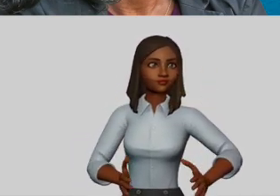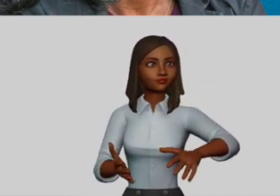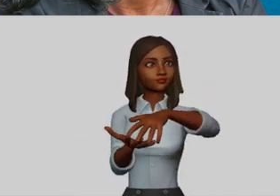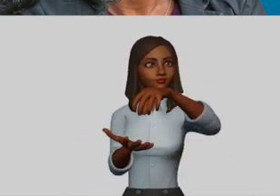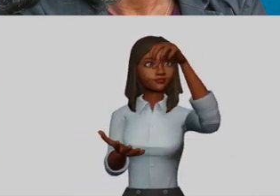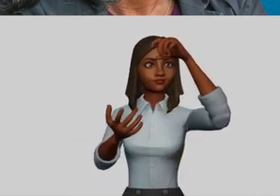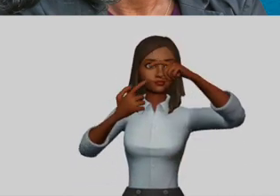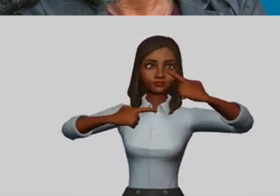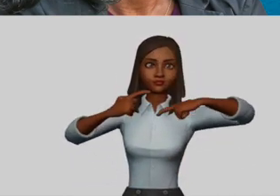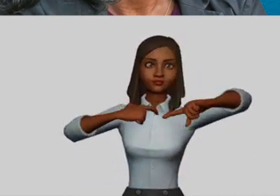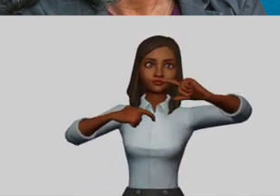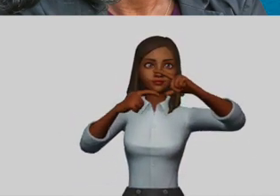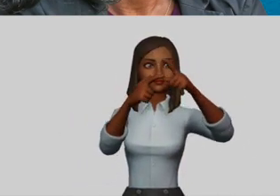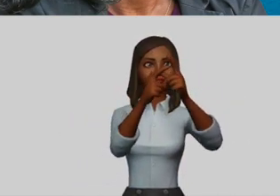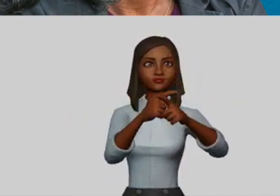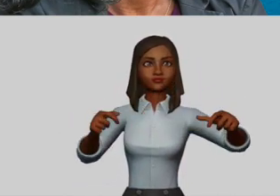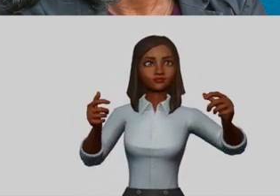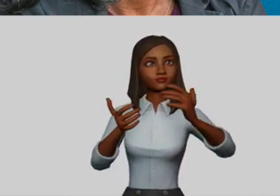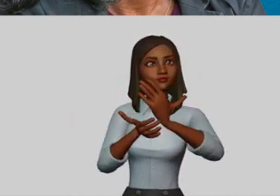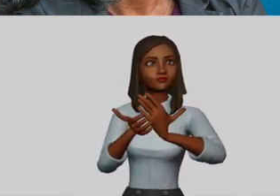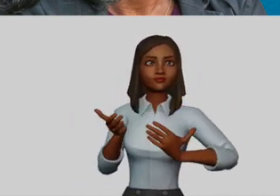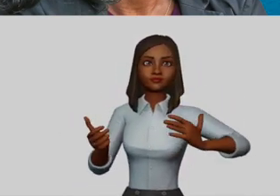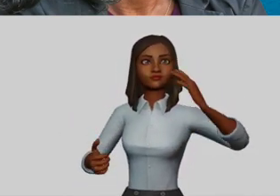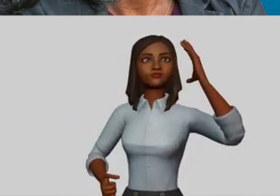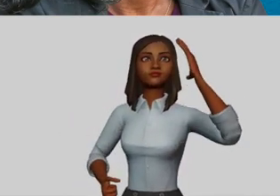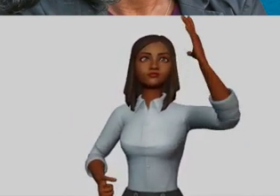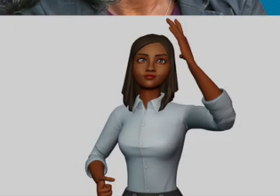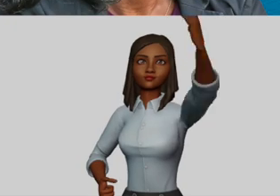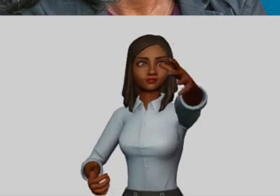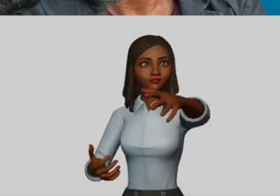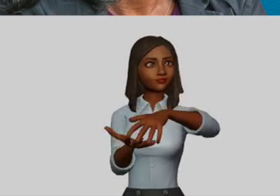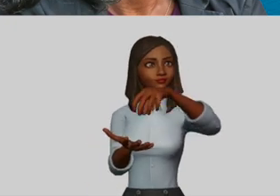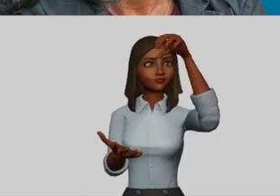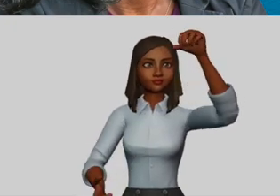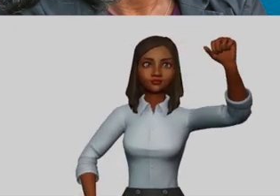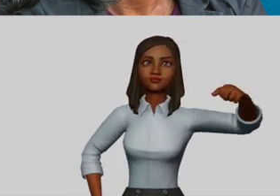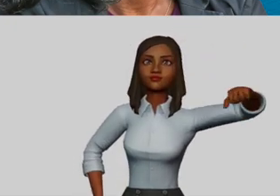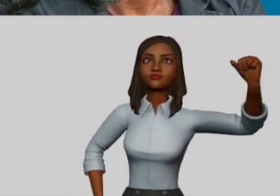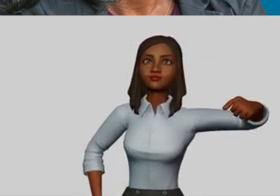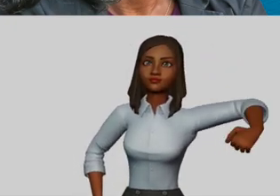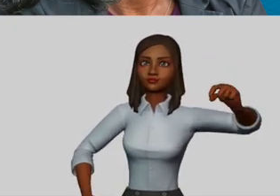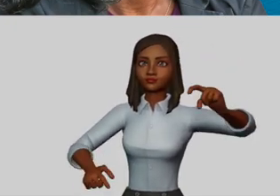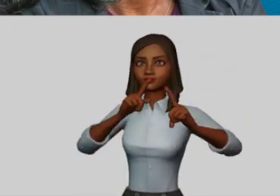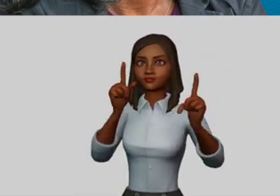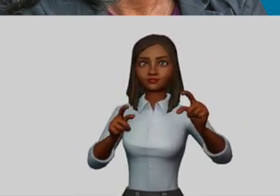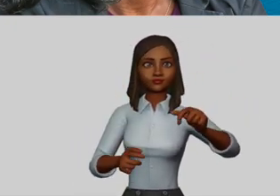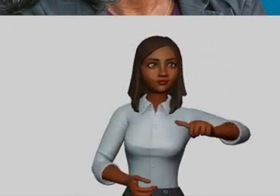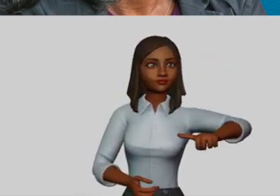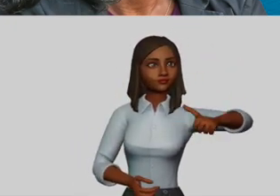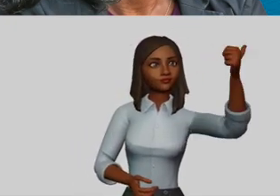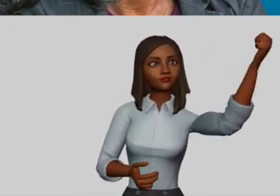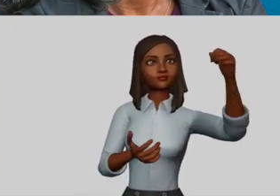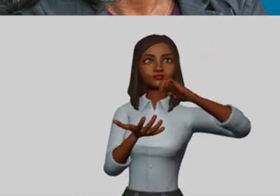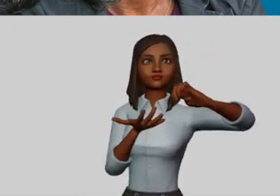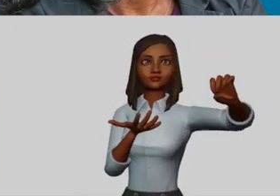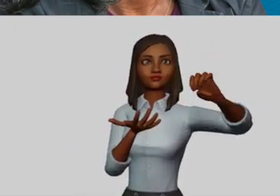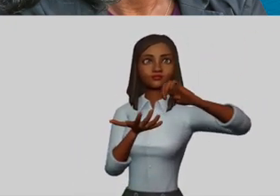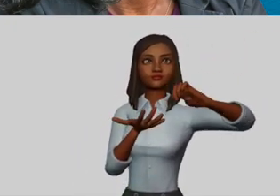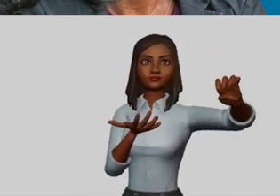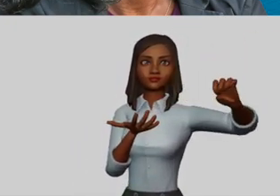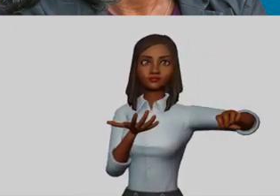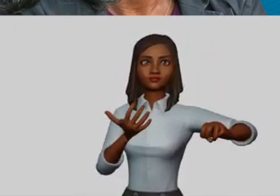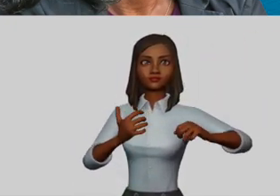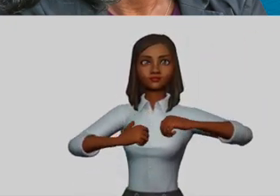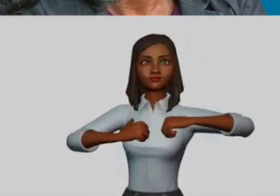saber cómo ellos ven y entienden de la misión en la que estás trabajando. Bueno, mi